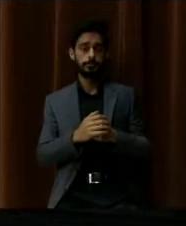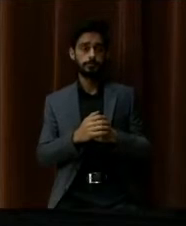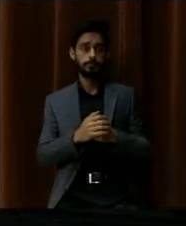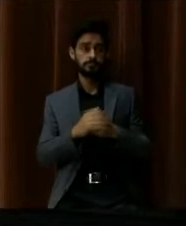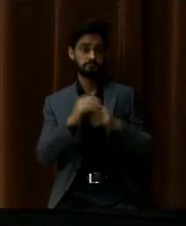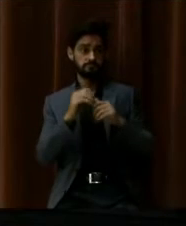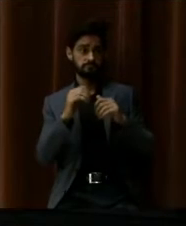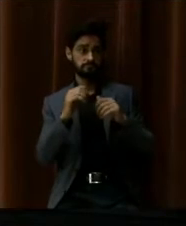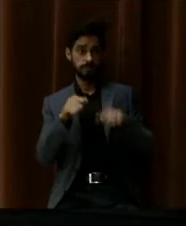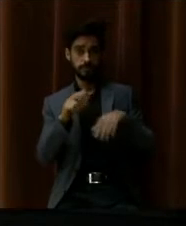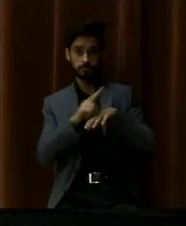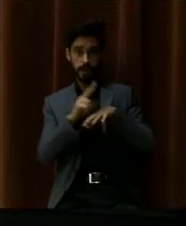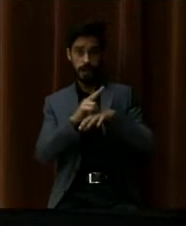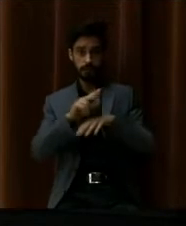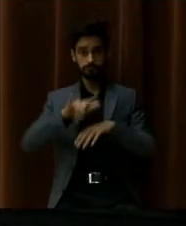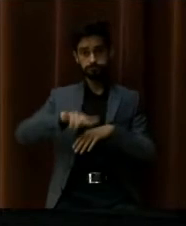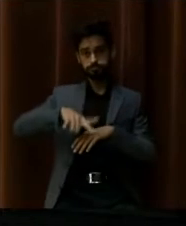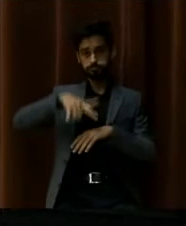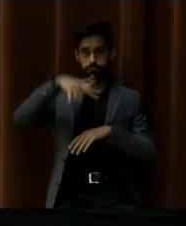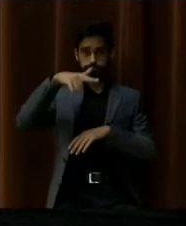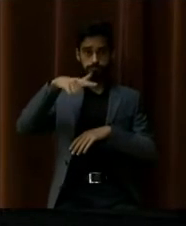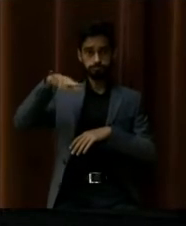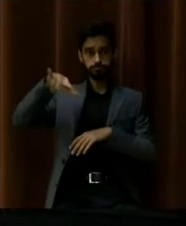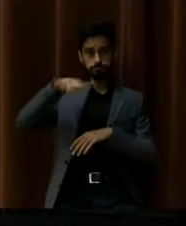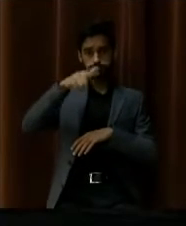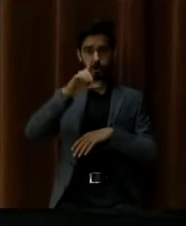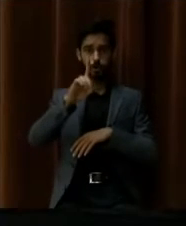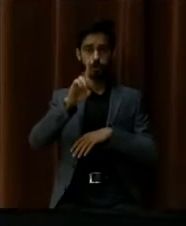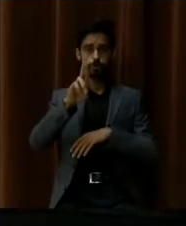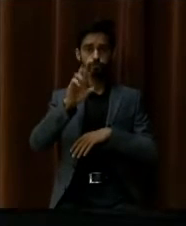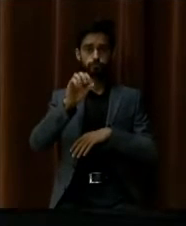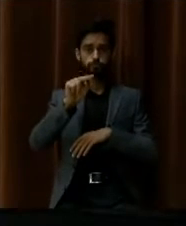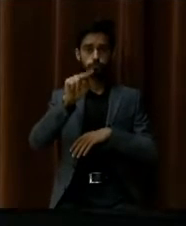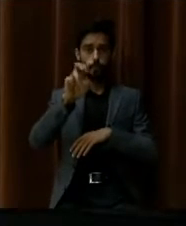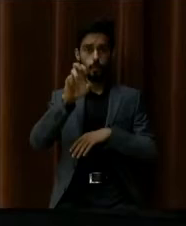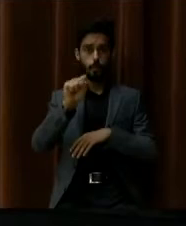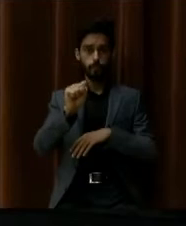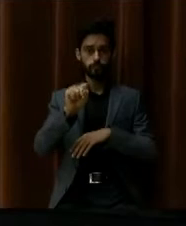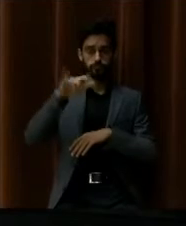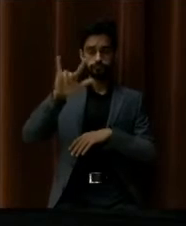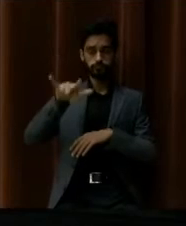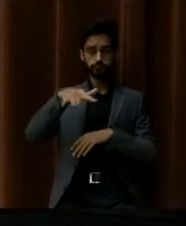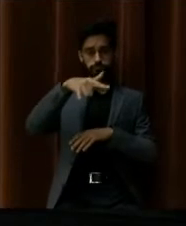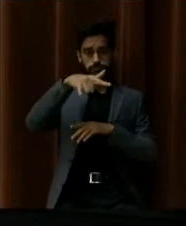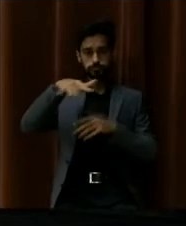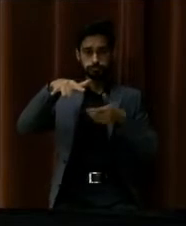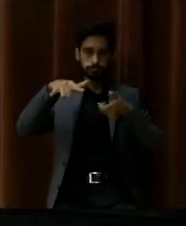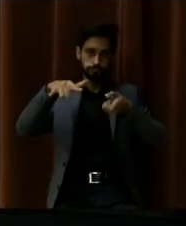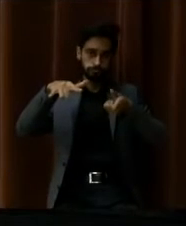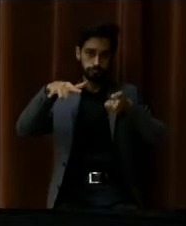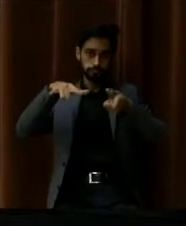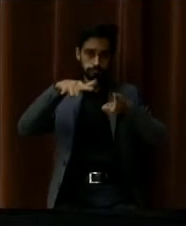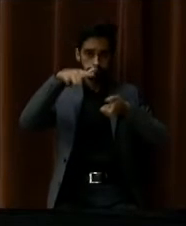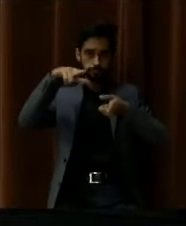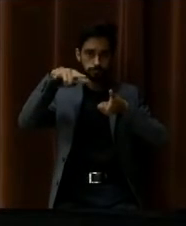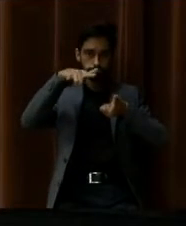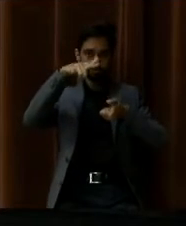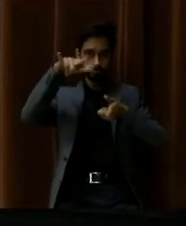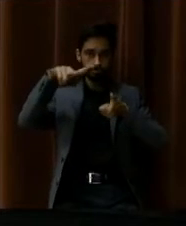drones como parte de la vigilancia pues precisamente estos asuntos ambientales le dan una perspectiva